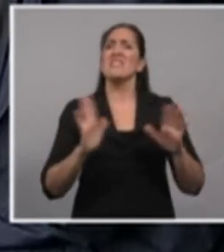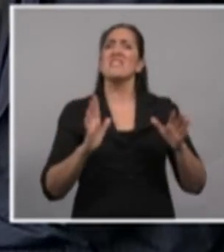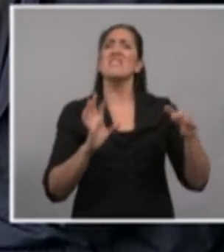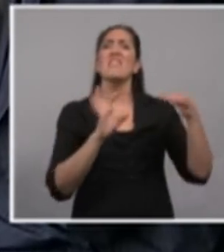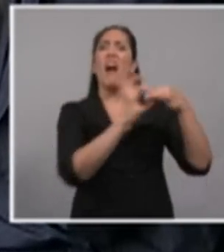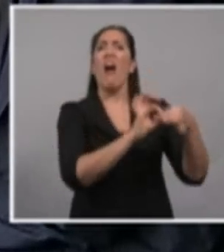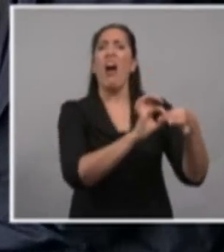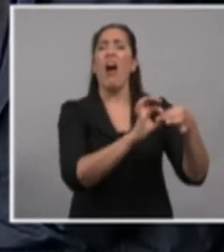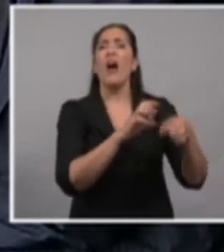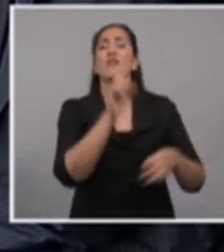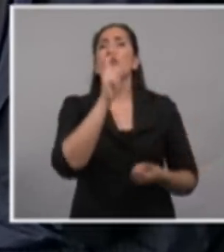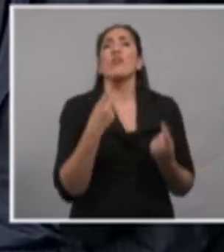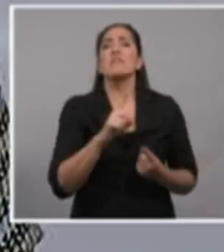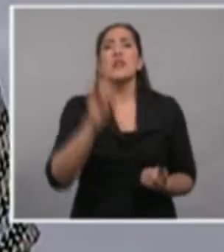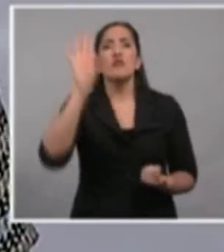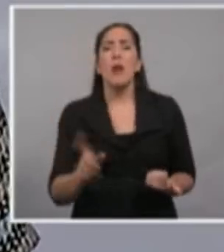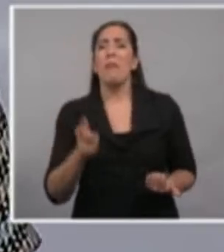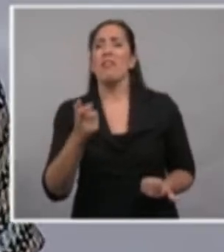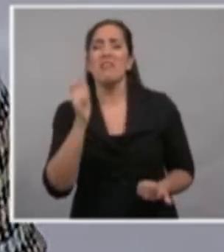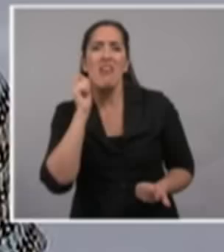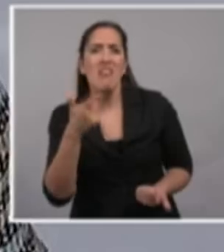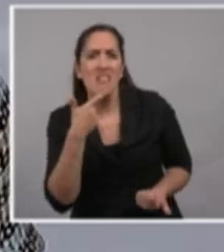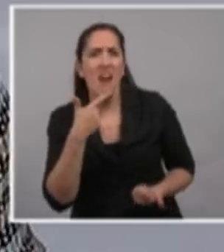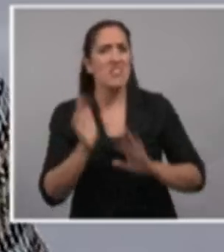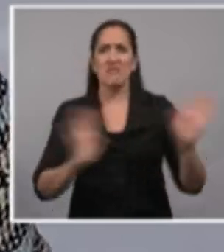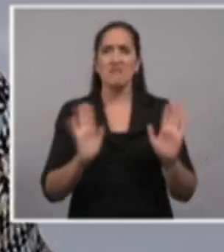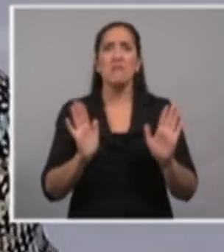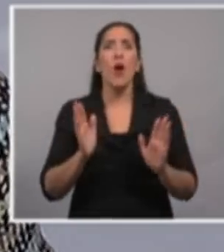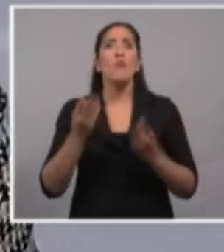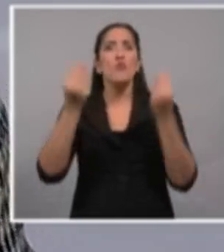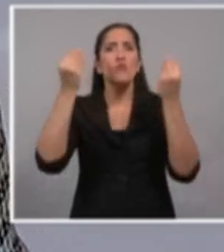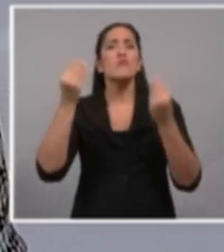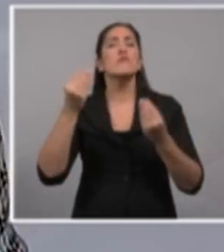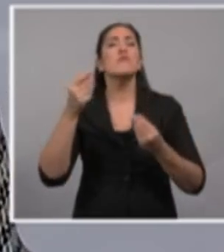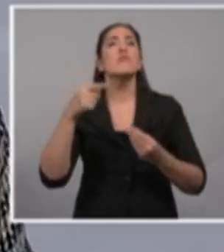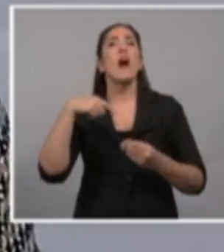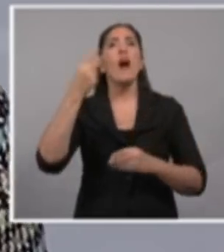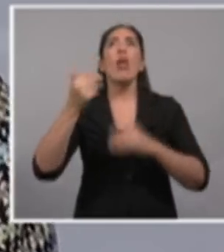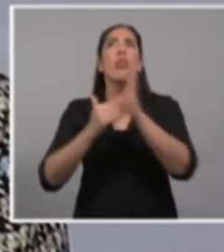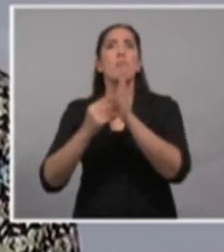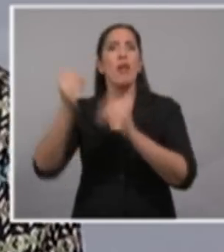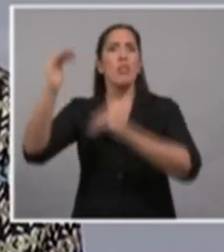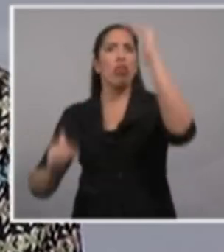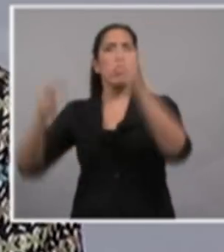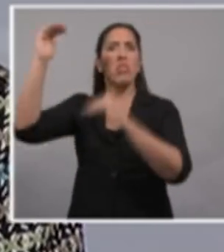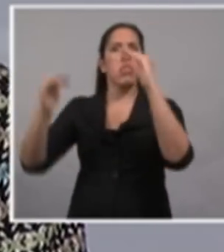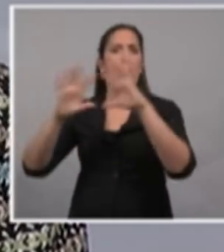gas, que commodity internacional depende mucho de la fluctuación de los precios internacionales.